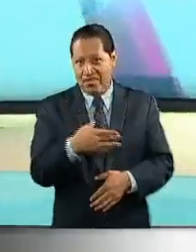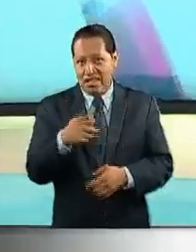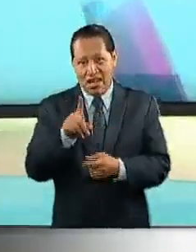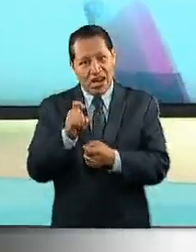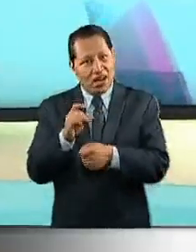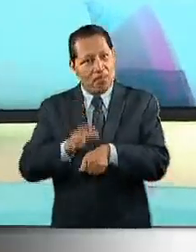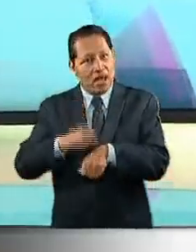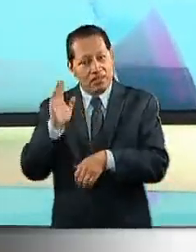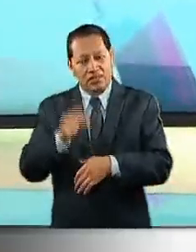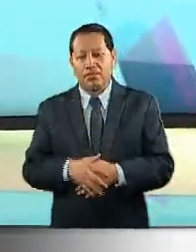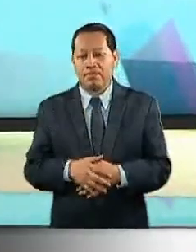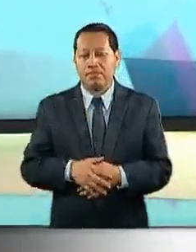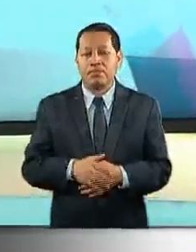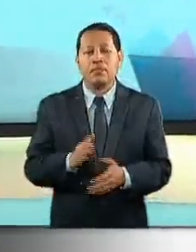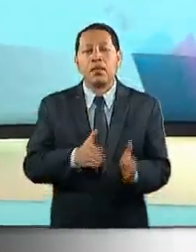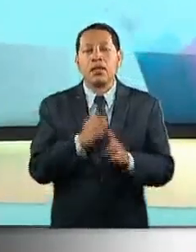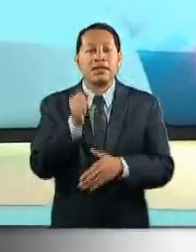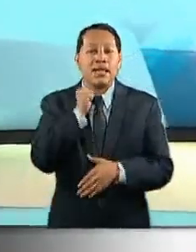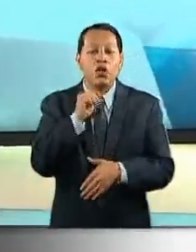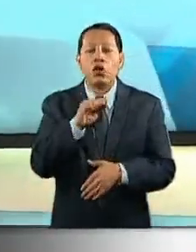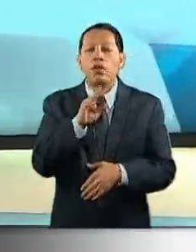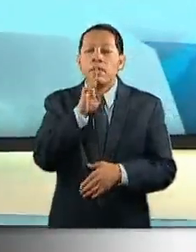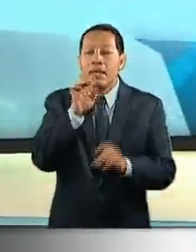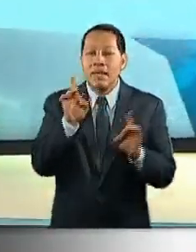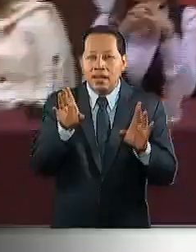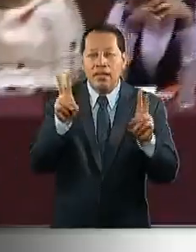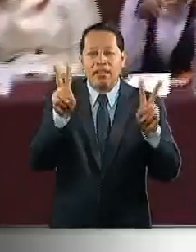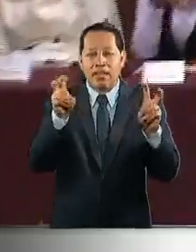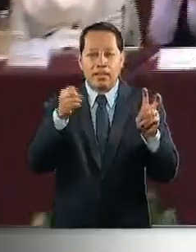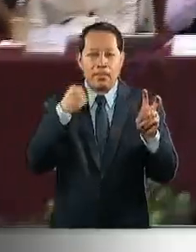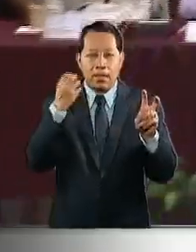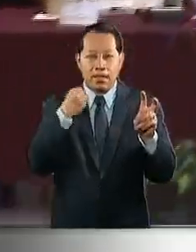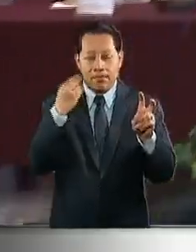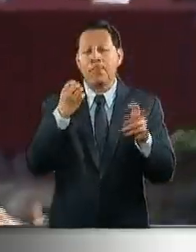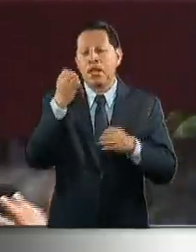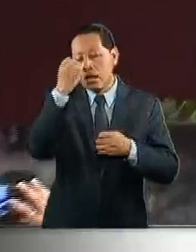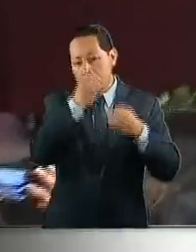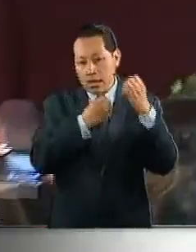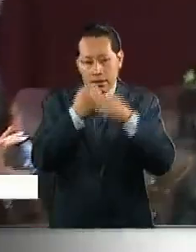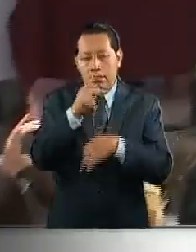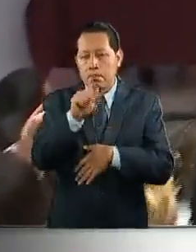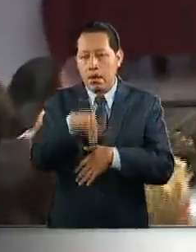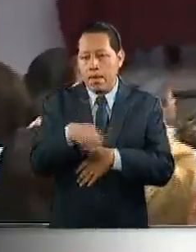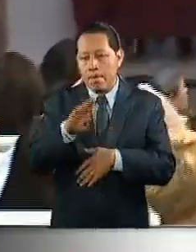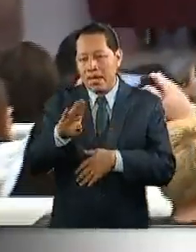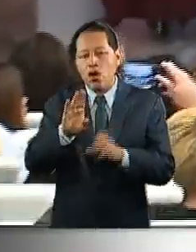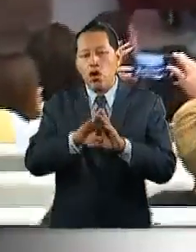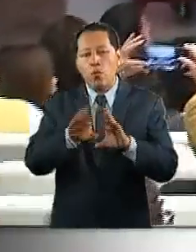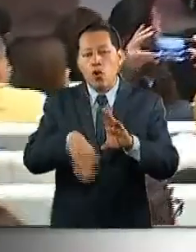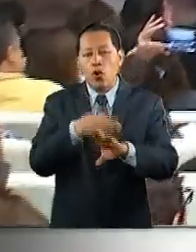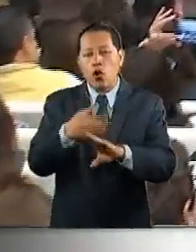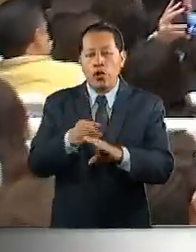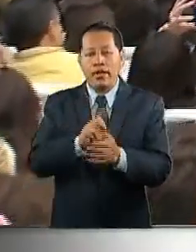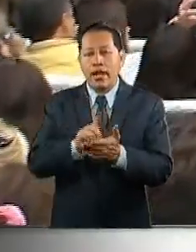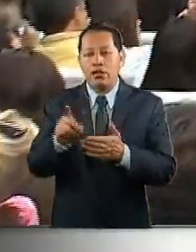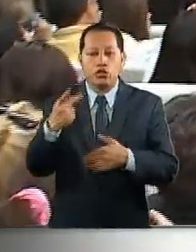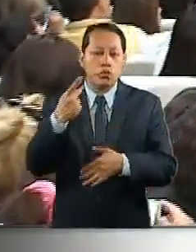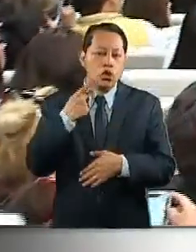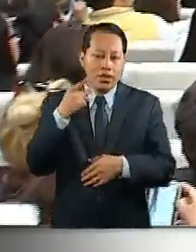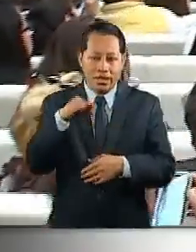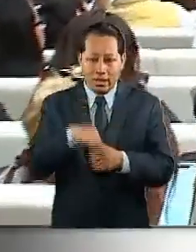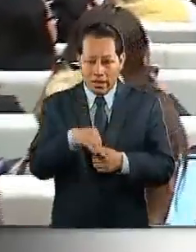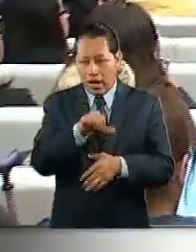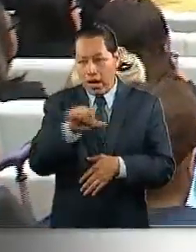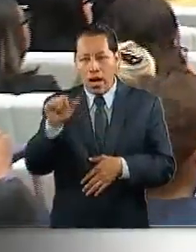El senador Miguel Ángel Mancera, al inaugurar el foro titulado Análisis del Plan B y cómo afecta a los derechos políticos electorales de